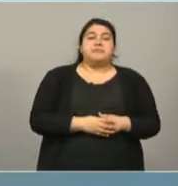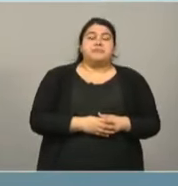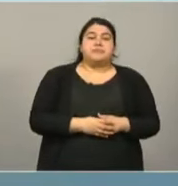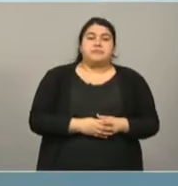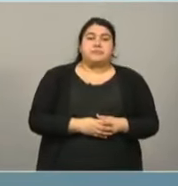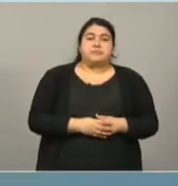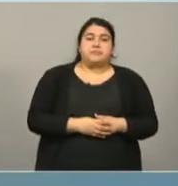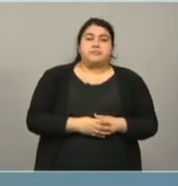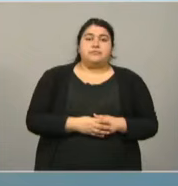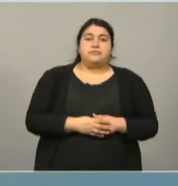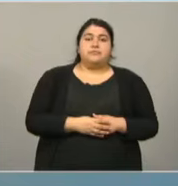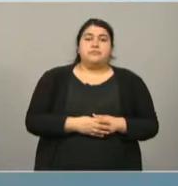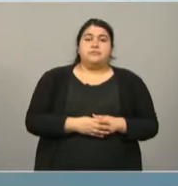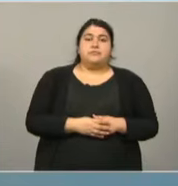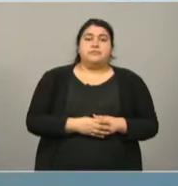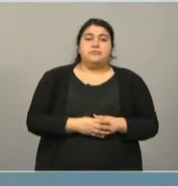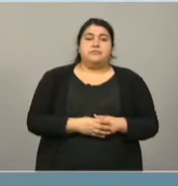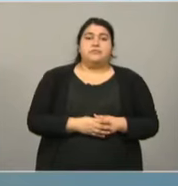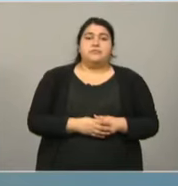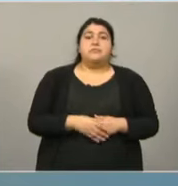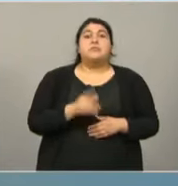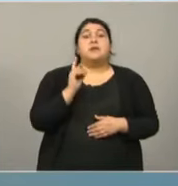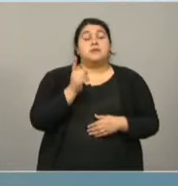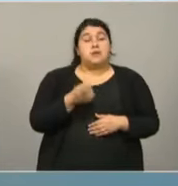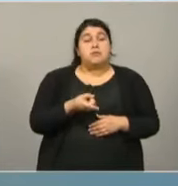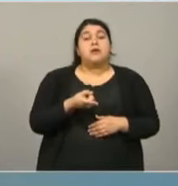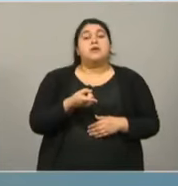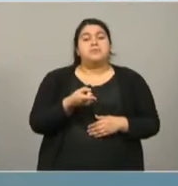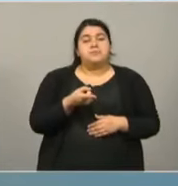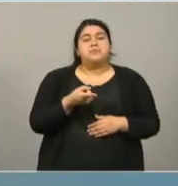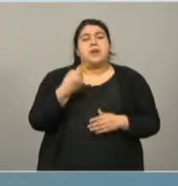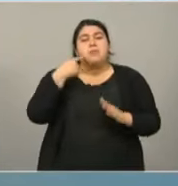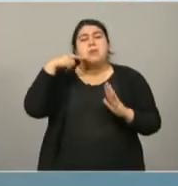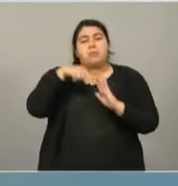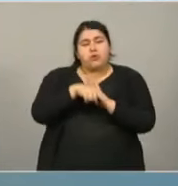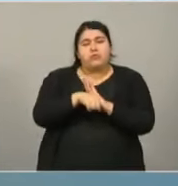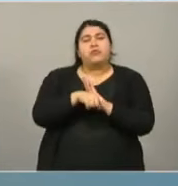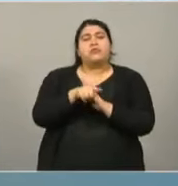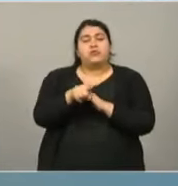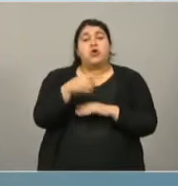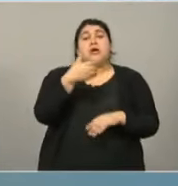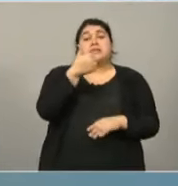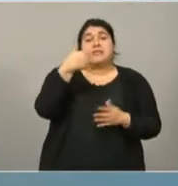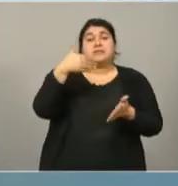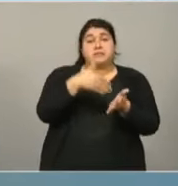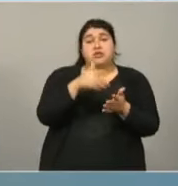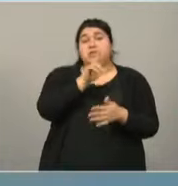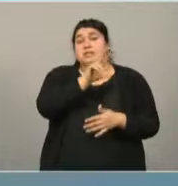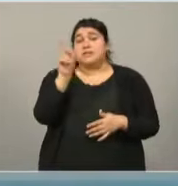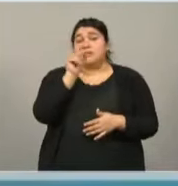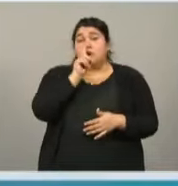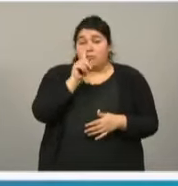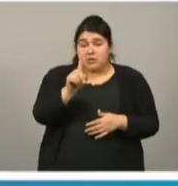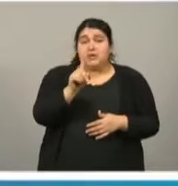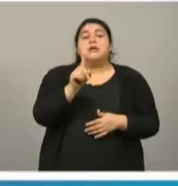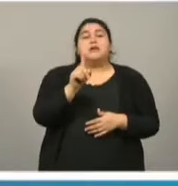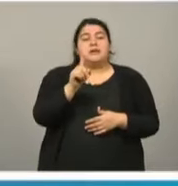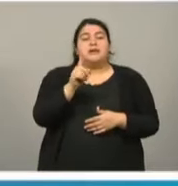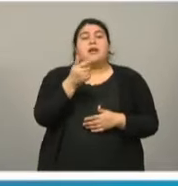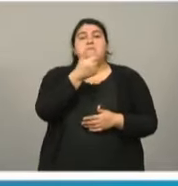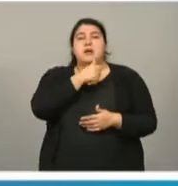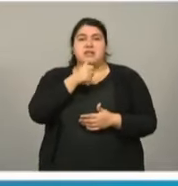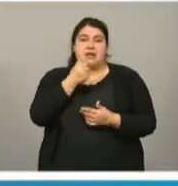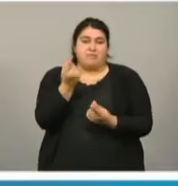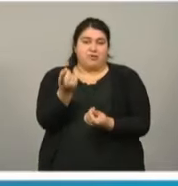eh en en pequeñas metiéndonos en cosas un poco más concretas 6300000 precisaron algún